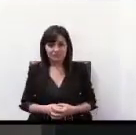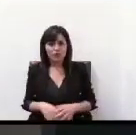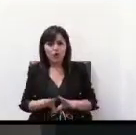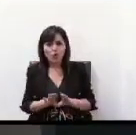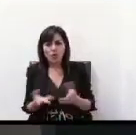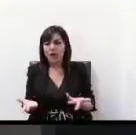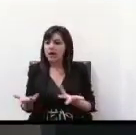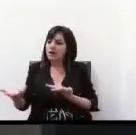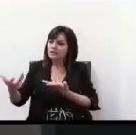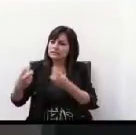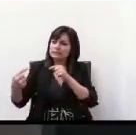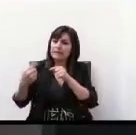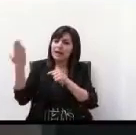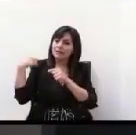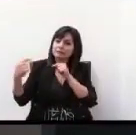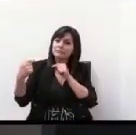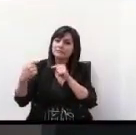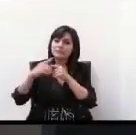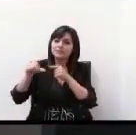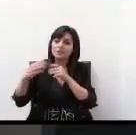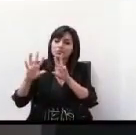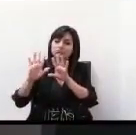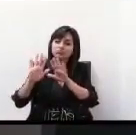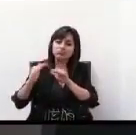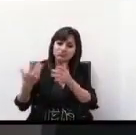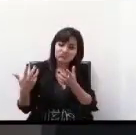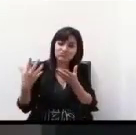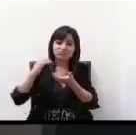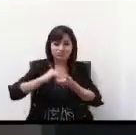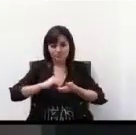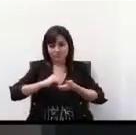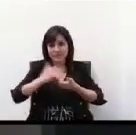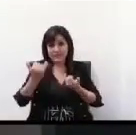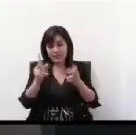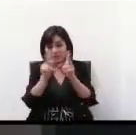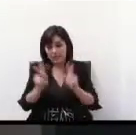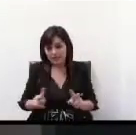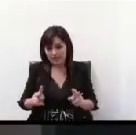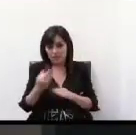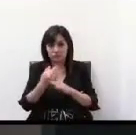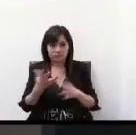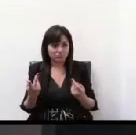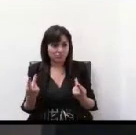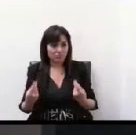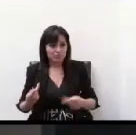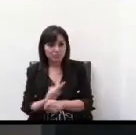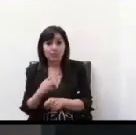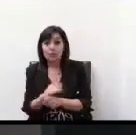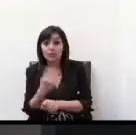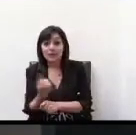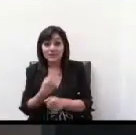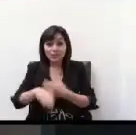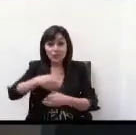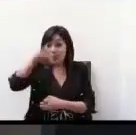y el respeto en nuestra entidad, se vive la gobernabilidad porque todos los actores sociales